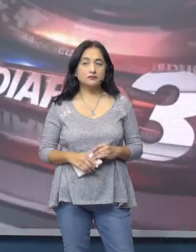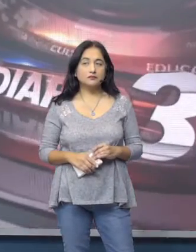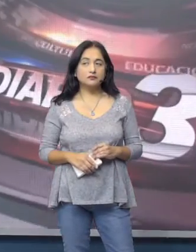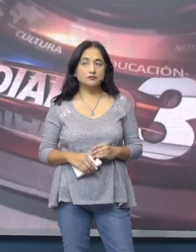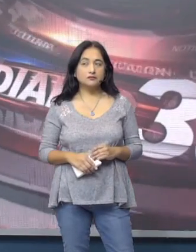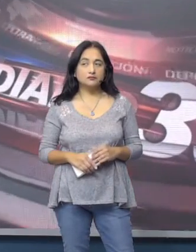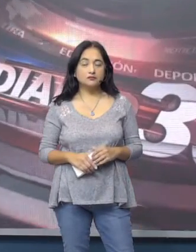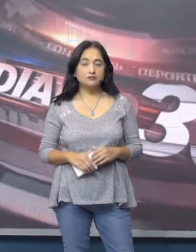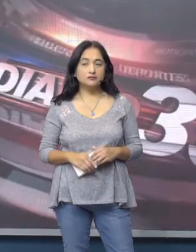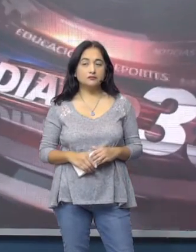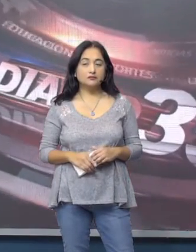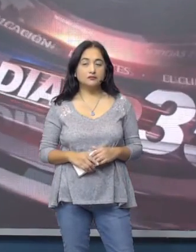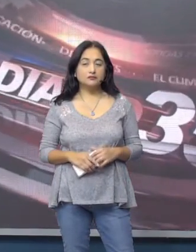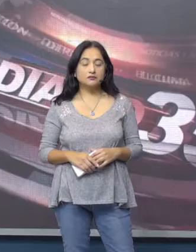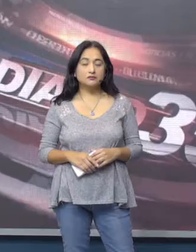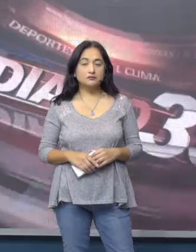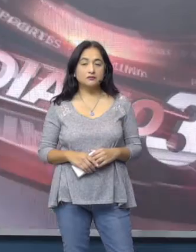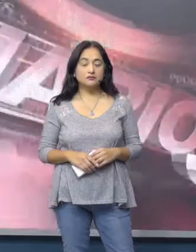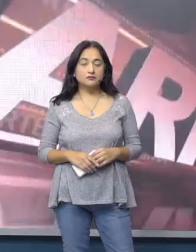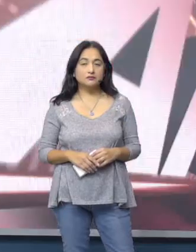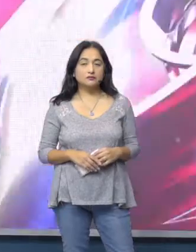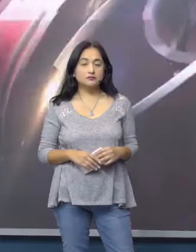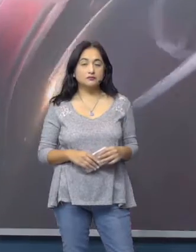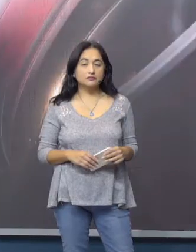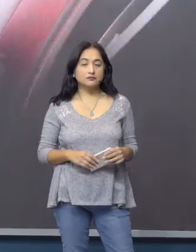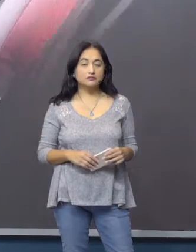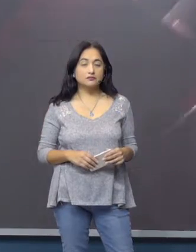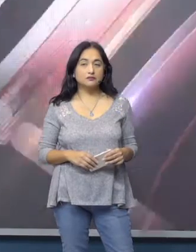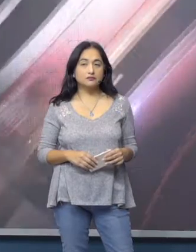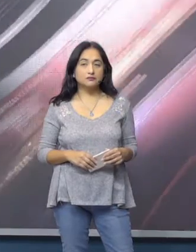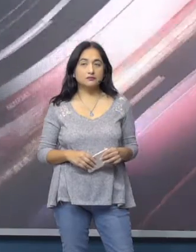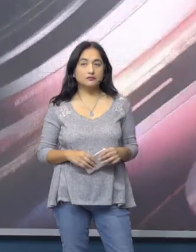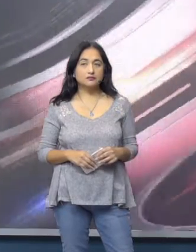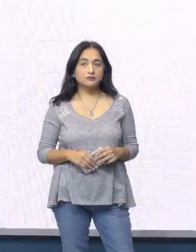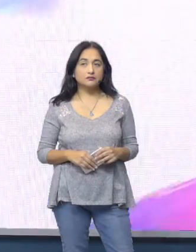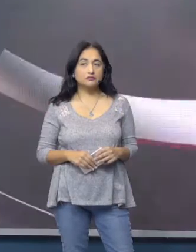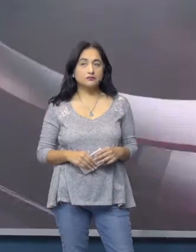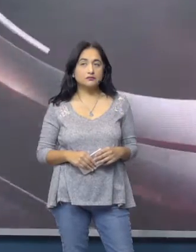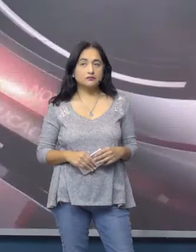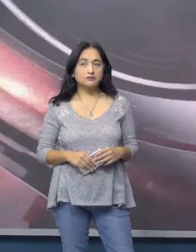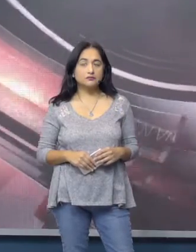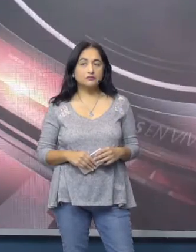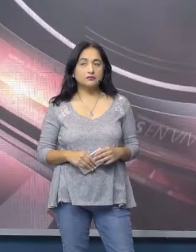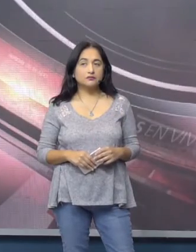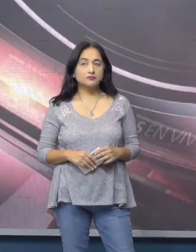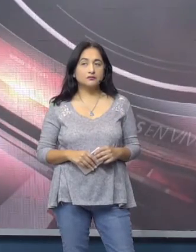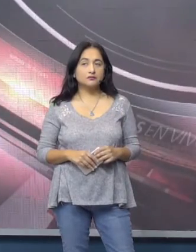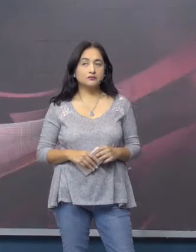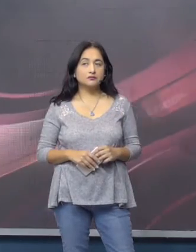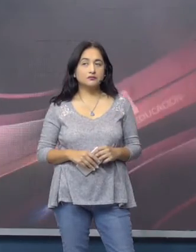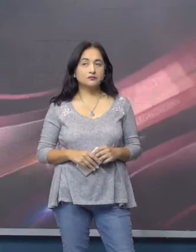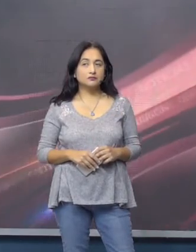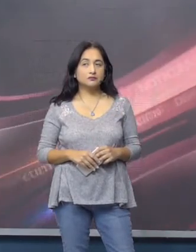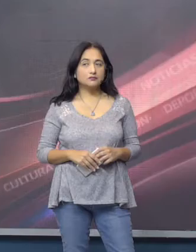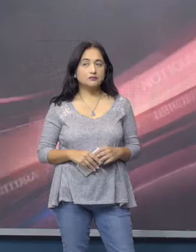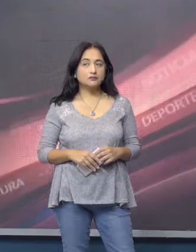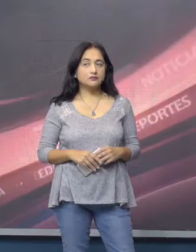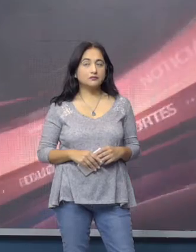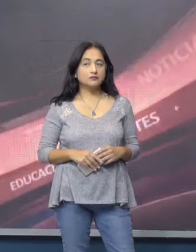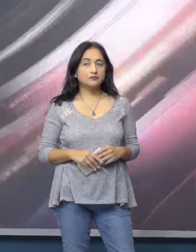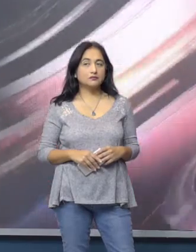preservando todas estas circunstancias que tienen que ver con el distanciamiento y